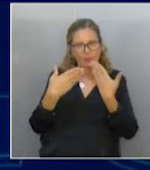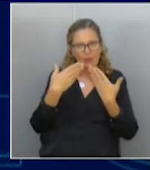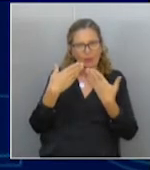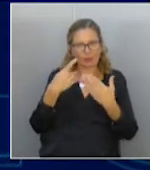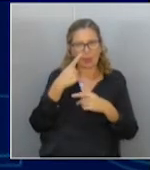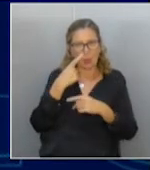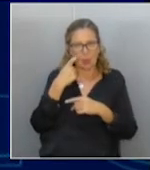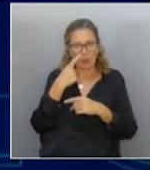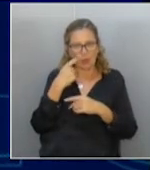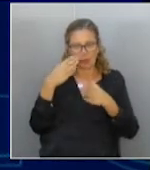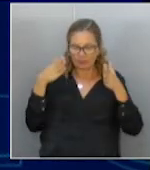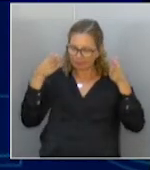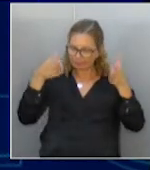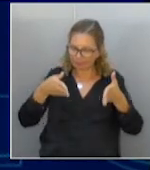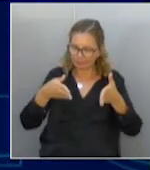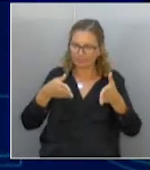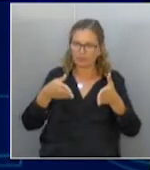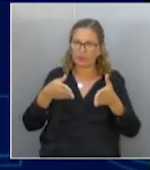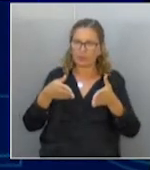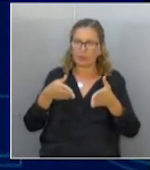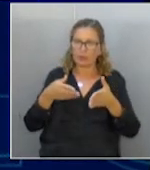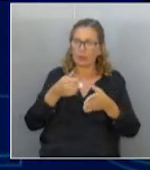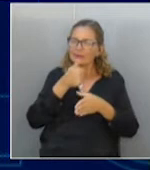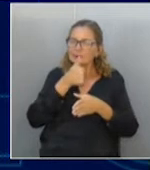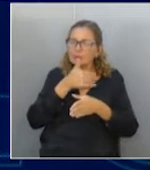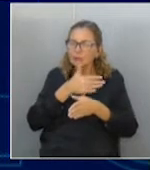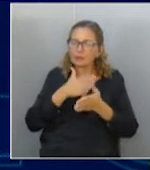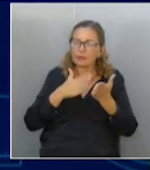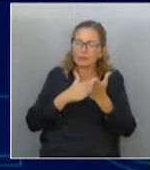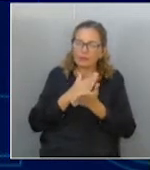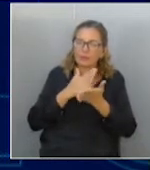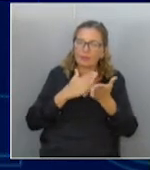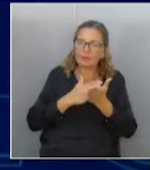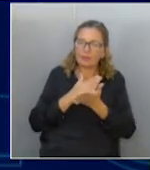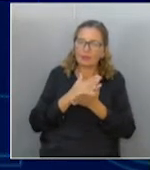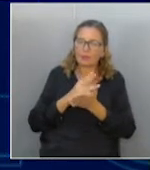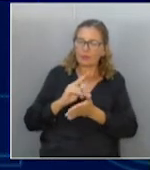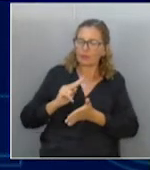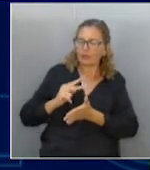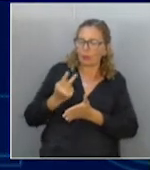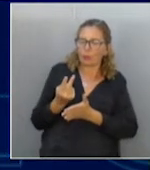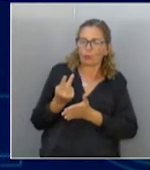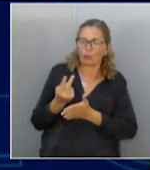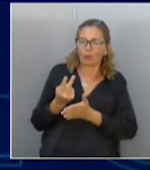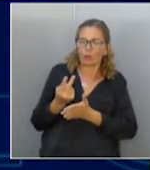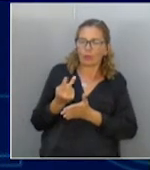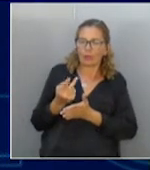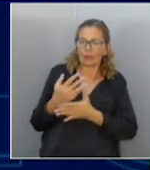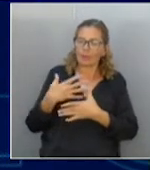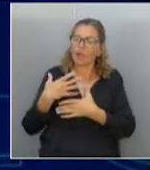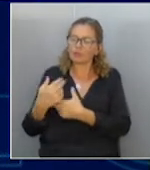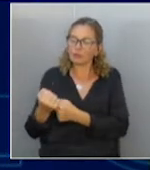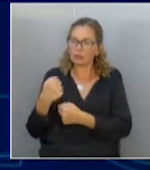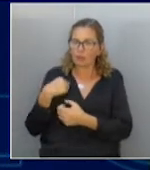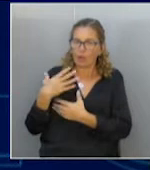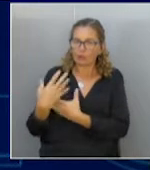varones directamente, por como el rol histórico que siempre han asumido más en segundo plano, más como de servicial, de te ayudo,